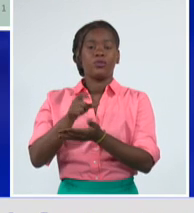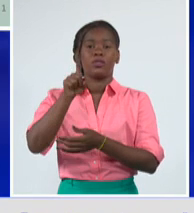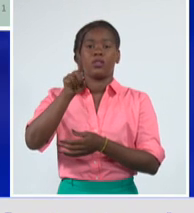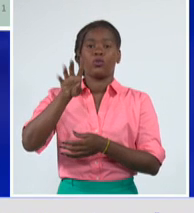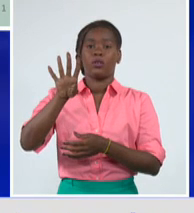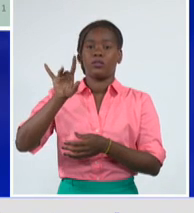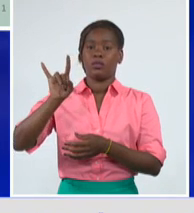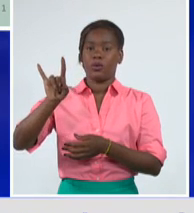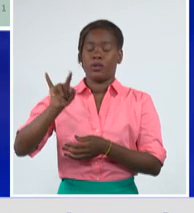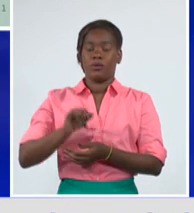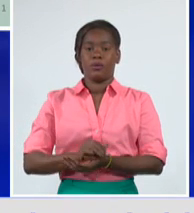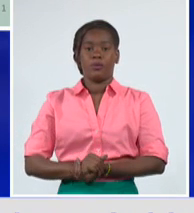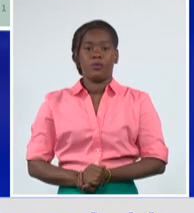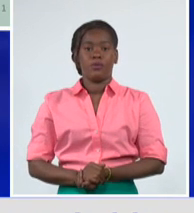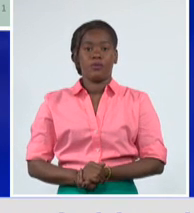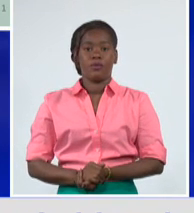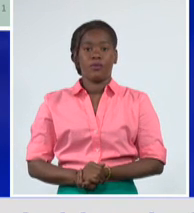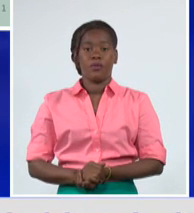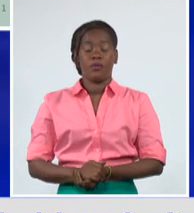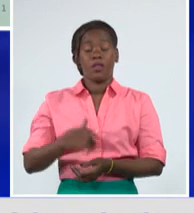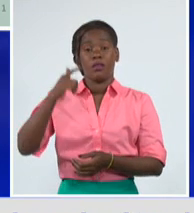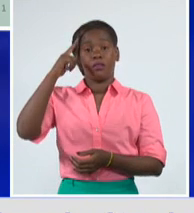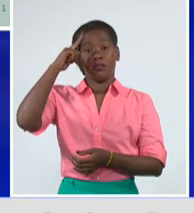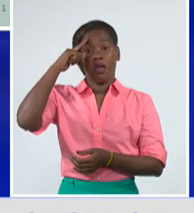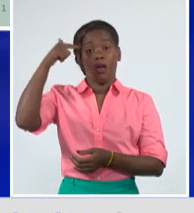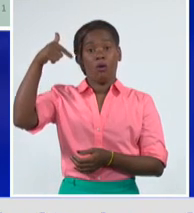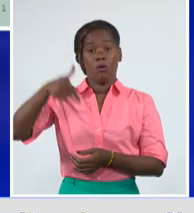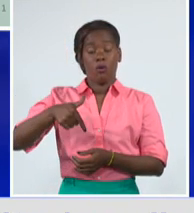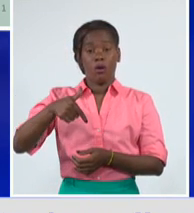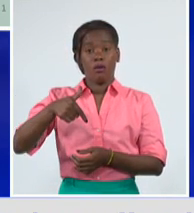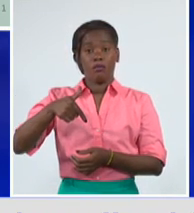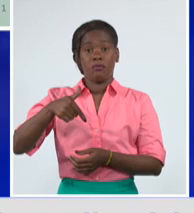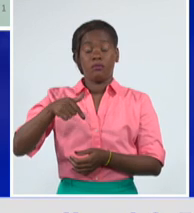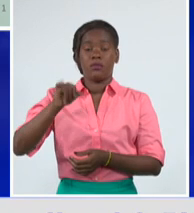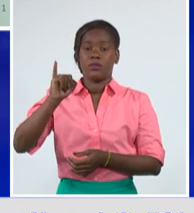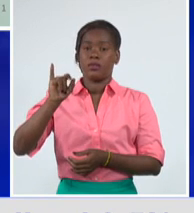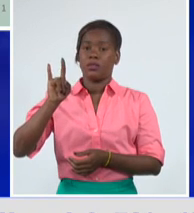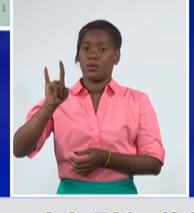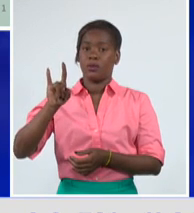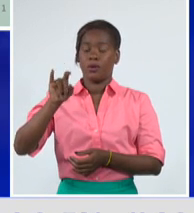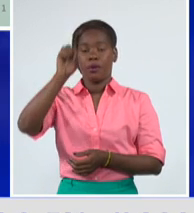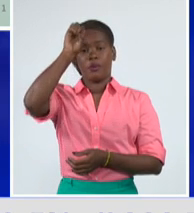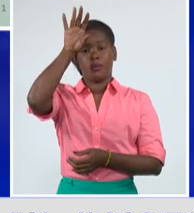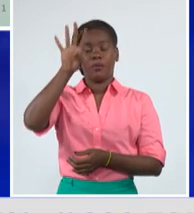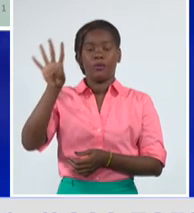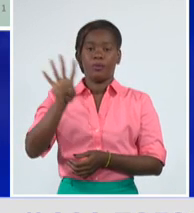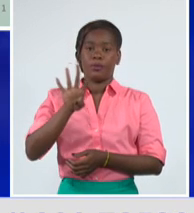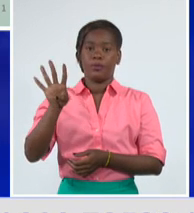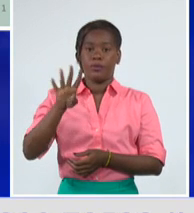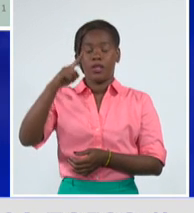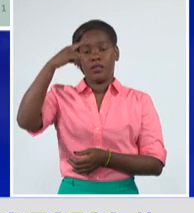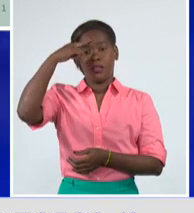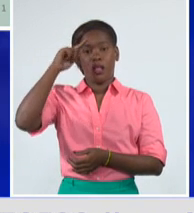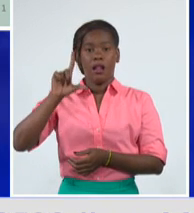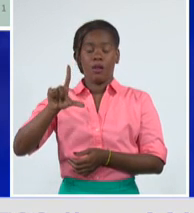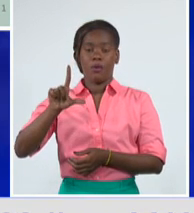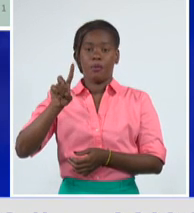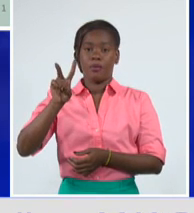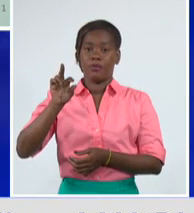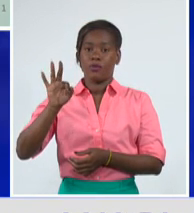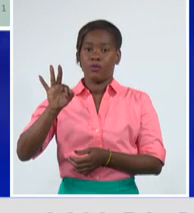149, San Juan y Martínez 69, Minas de Matambre 44, San Luis 28, Guanes